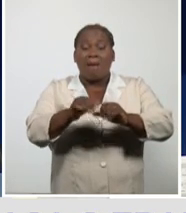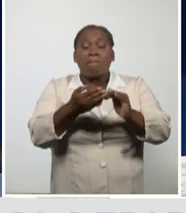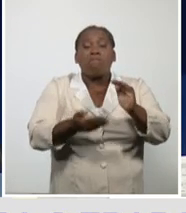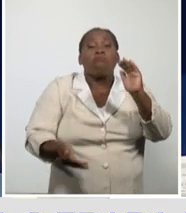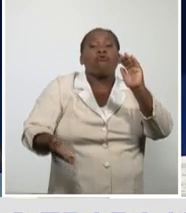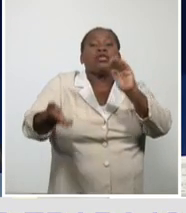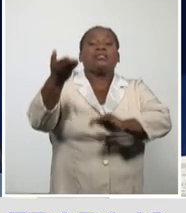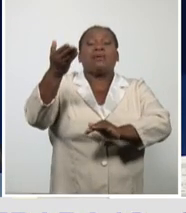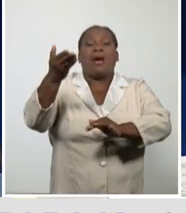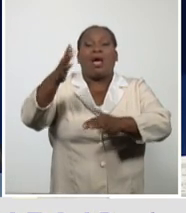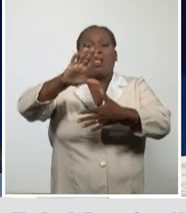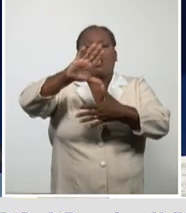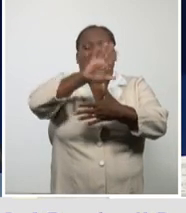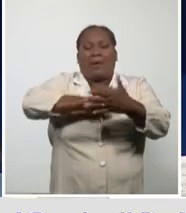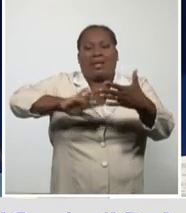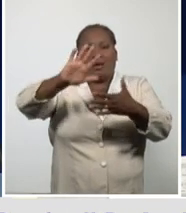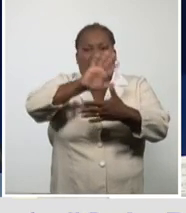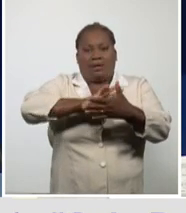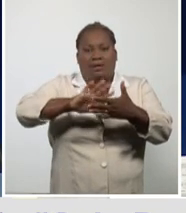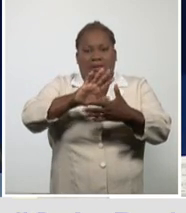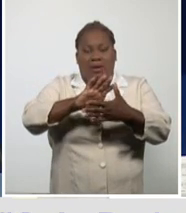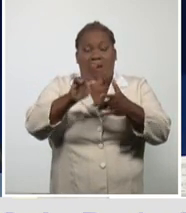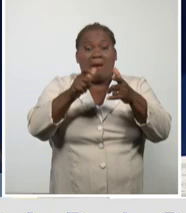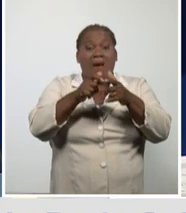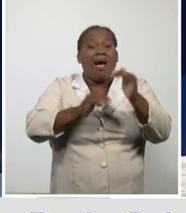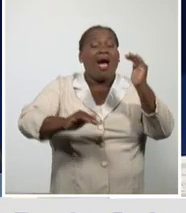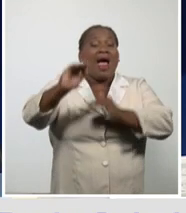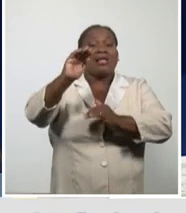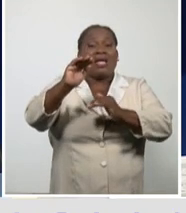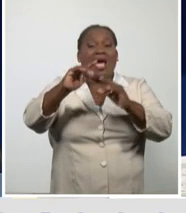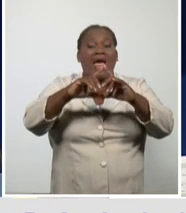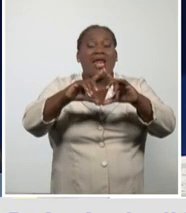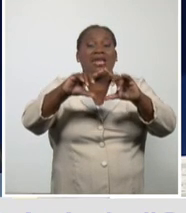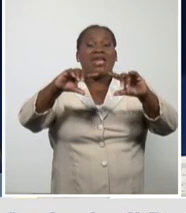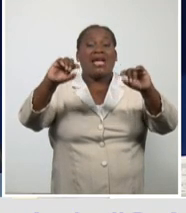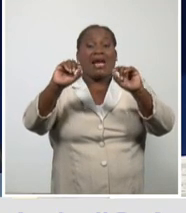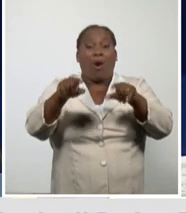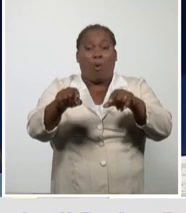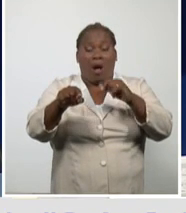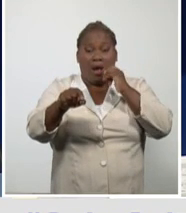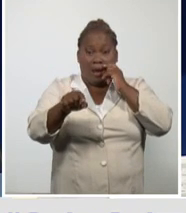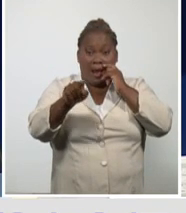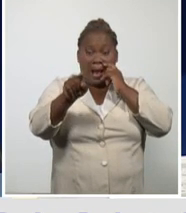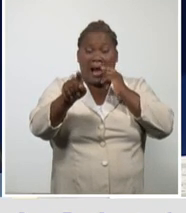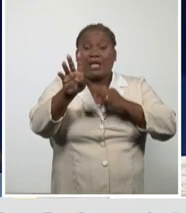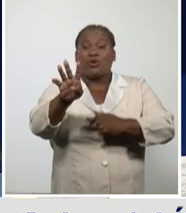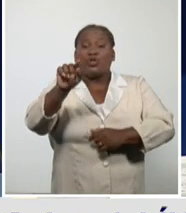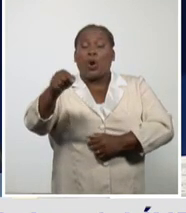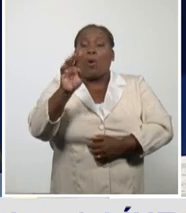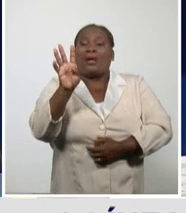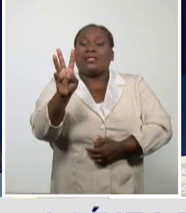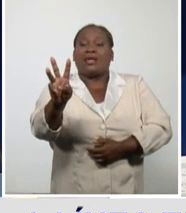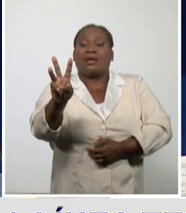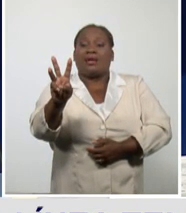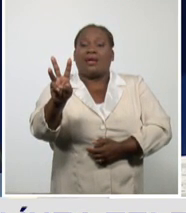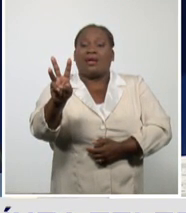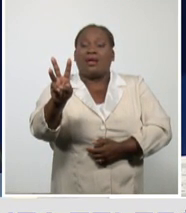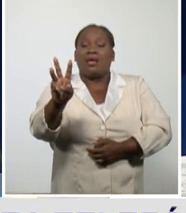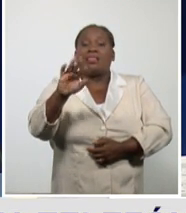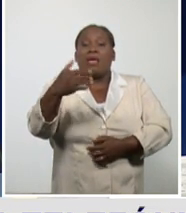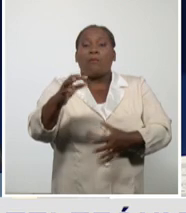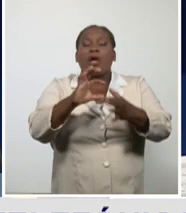las Américas. La más alta, Nicaragua, con un 14,3%, le sigue